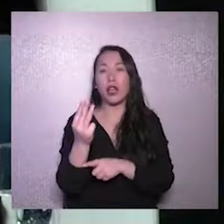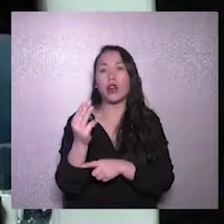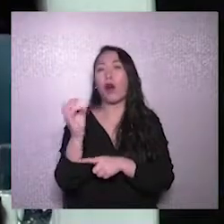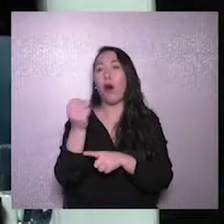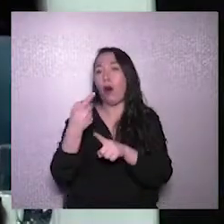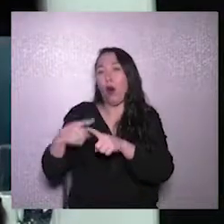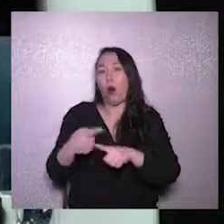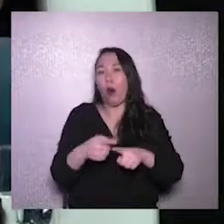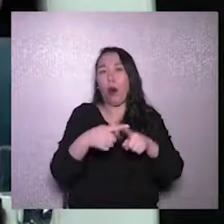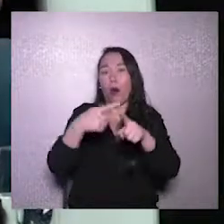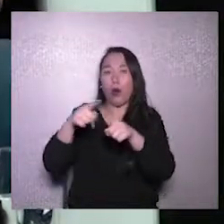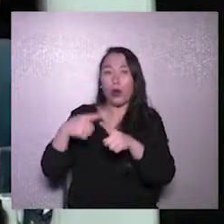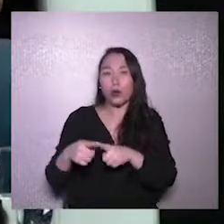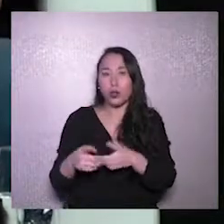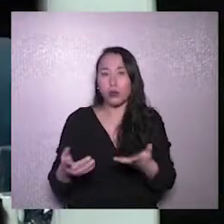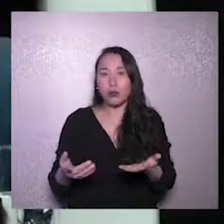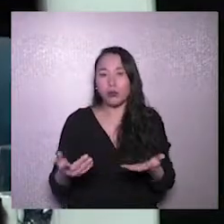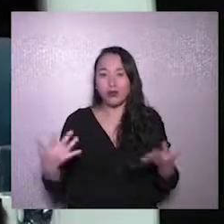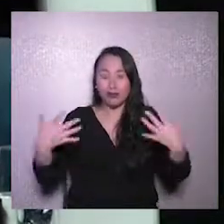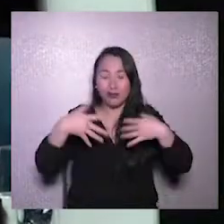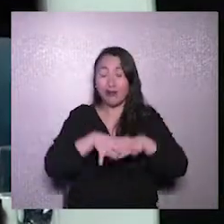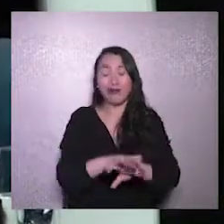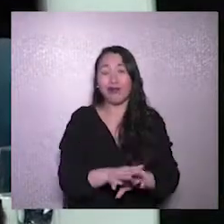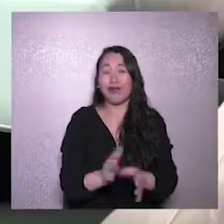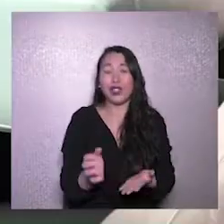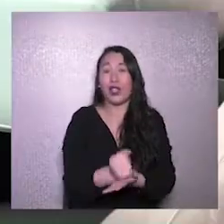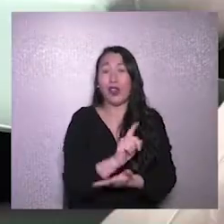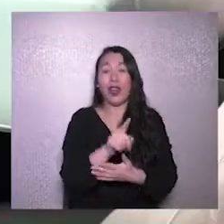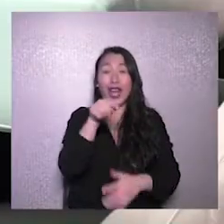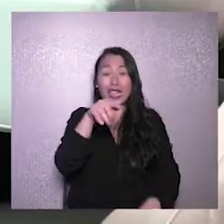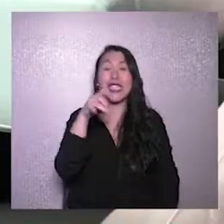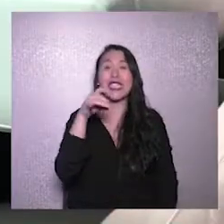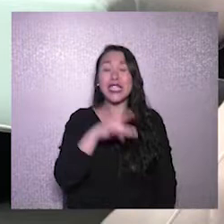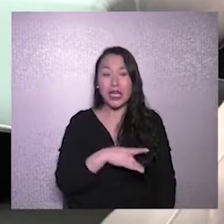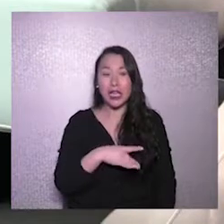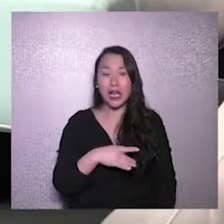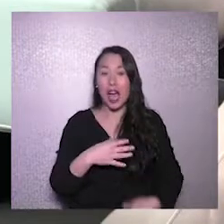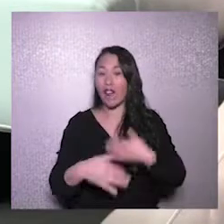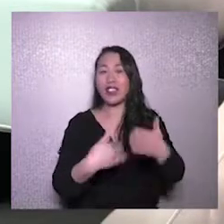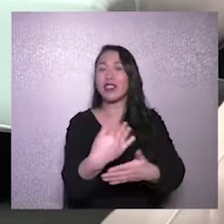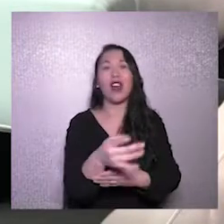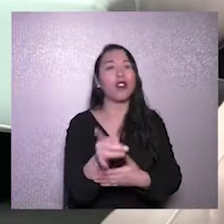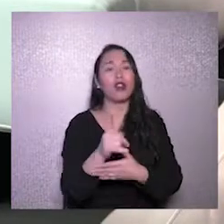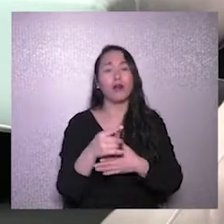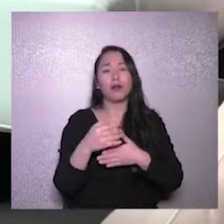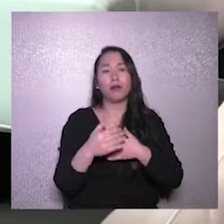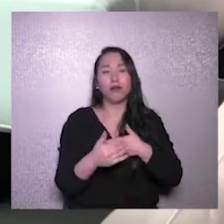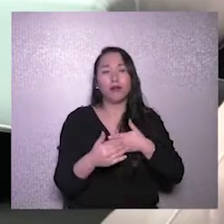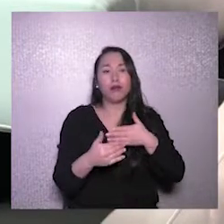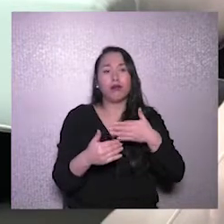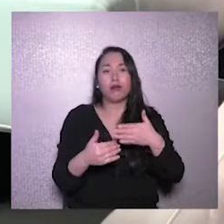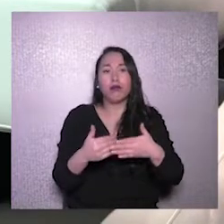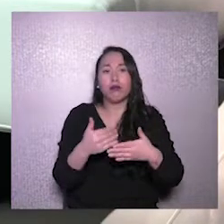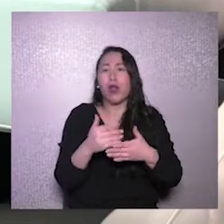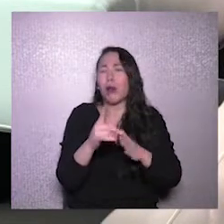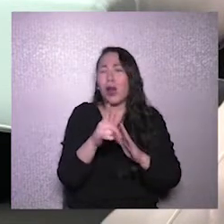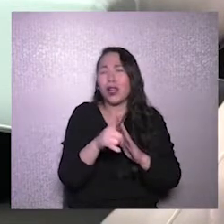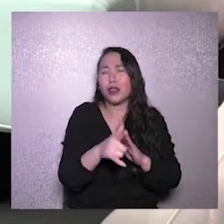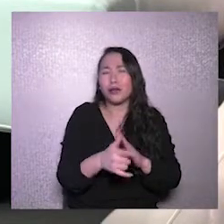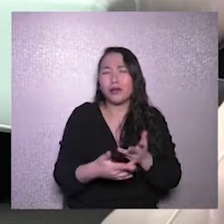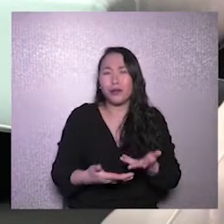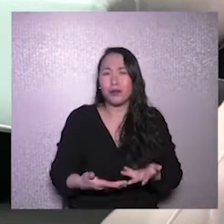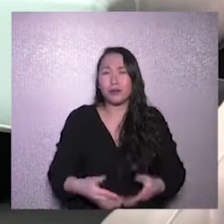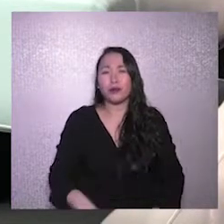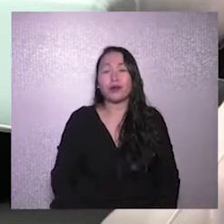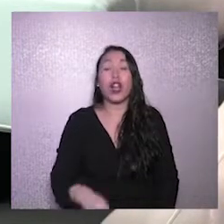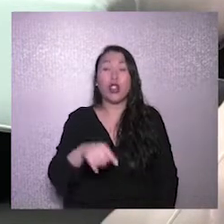los establecimientos de atención cerrada. Ahí hemos, Chile y el país no ha avanzado a la velocidad que uno quisiese. Ahora,